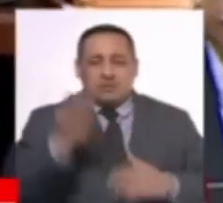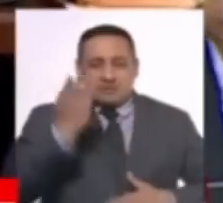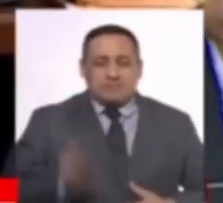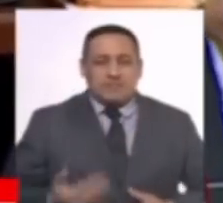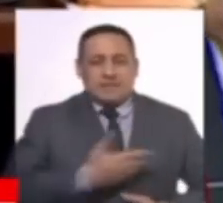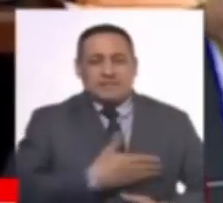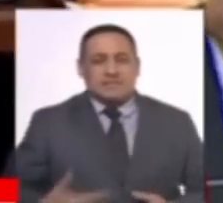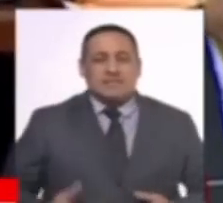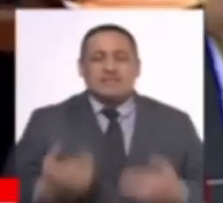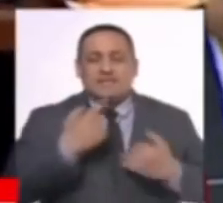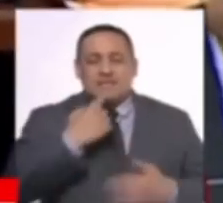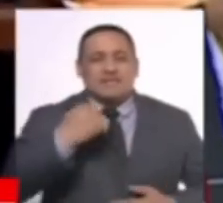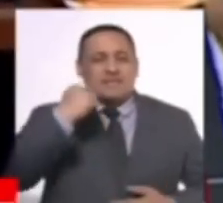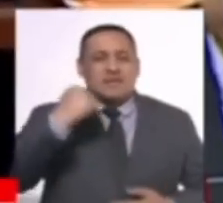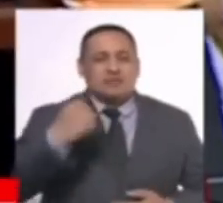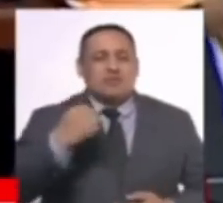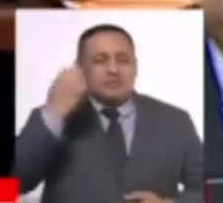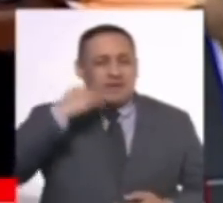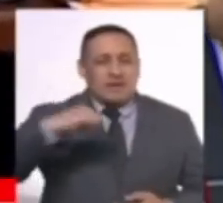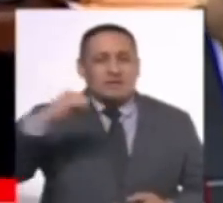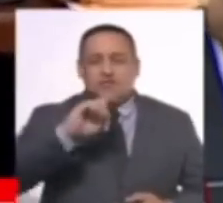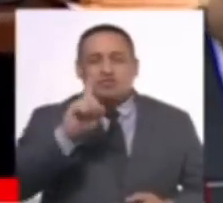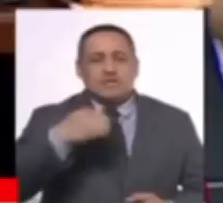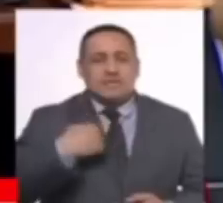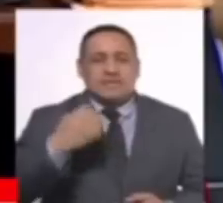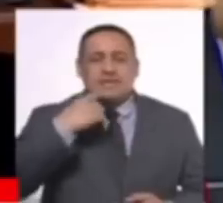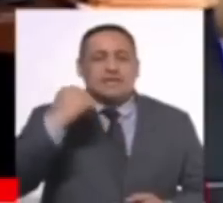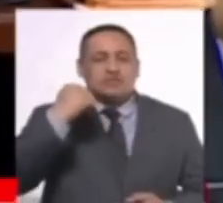República tiene derecho a viajar. No, no tiene derecho a viajar.